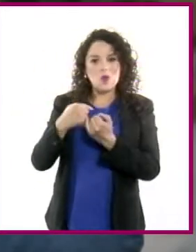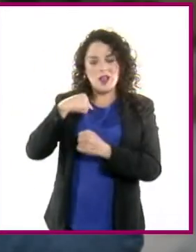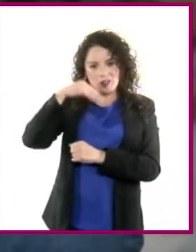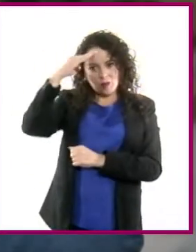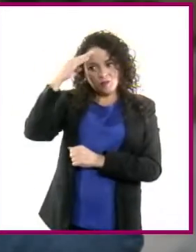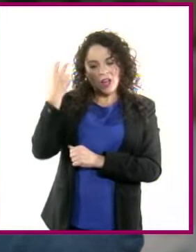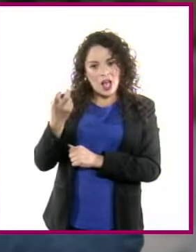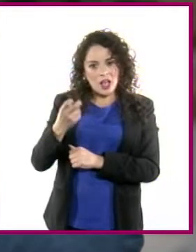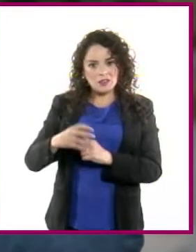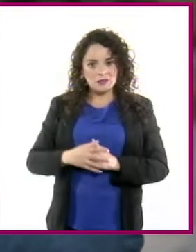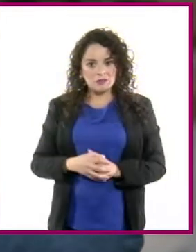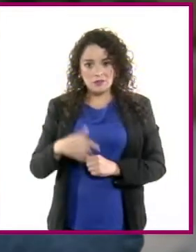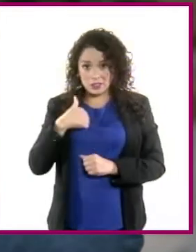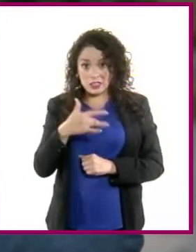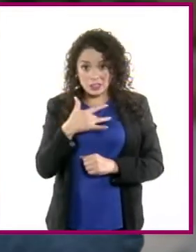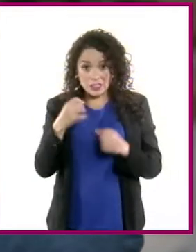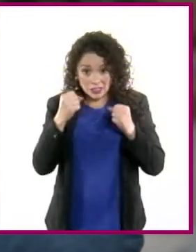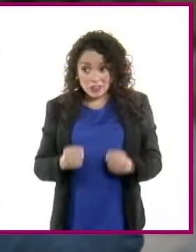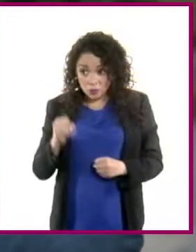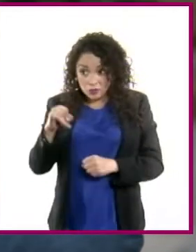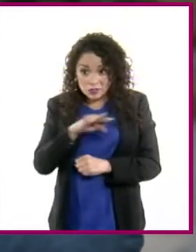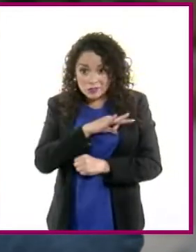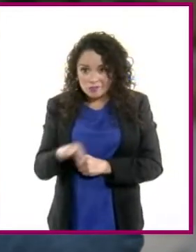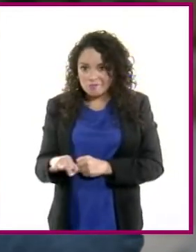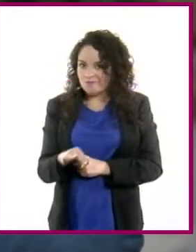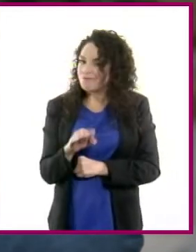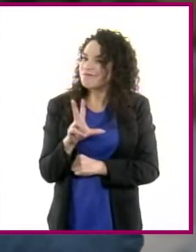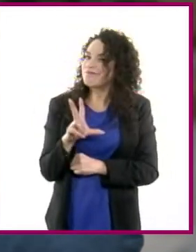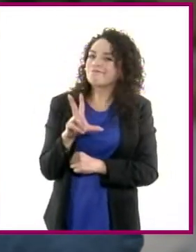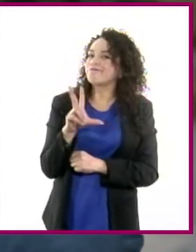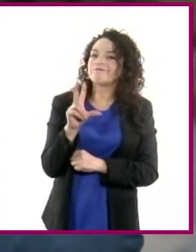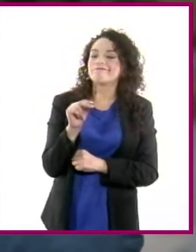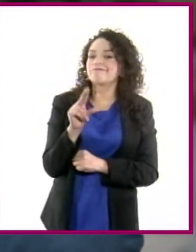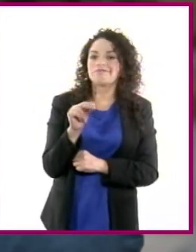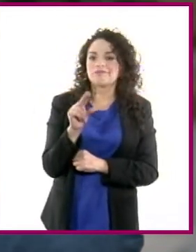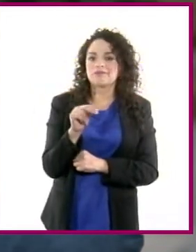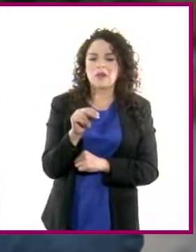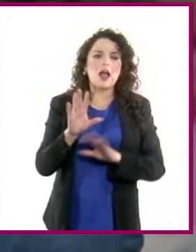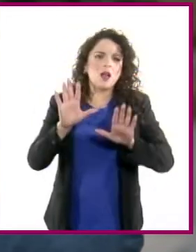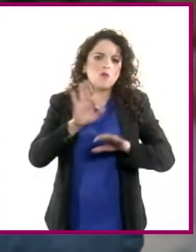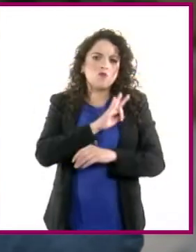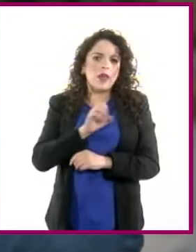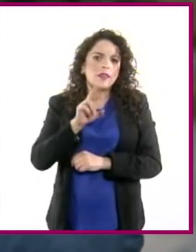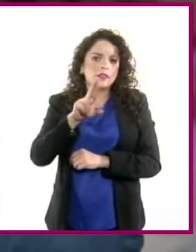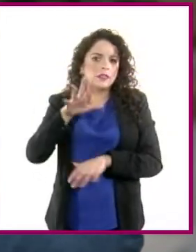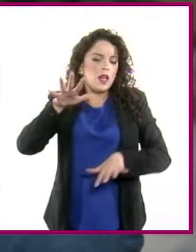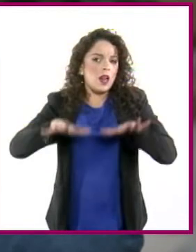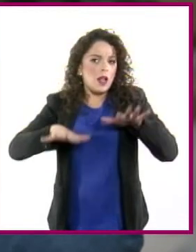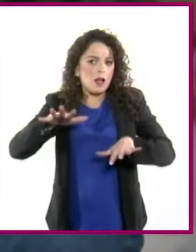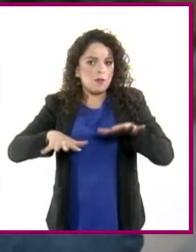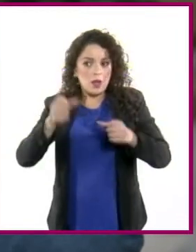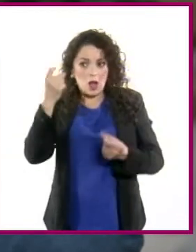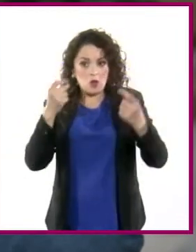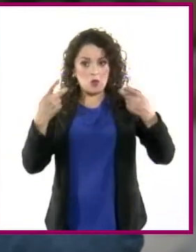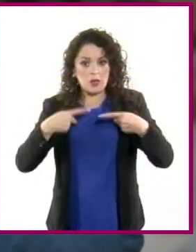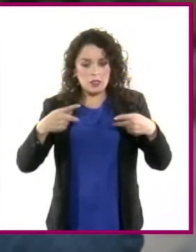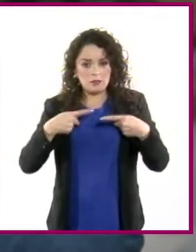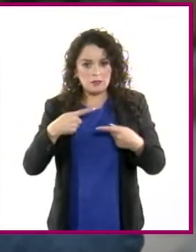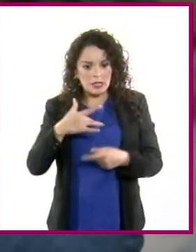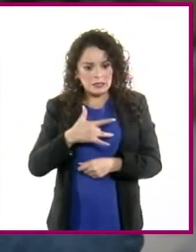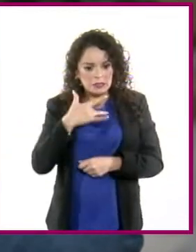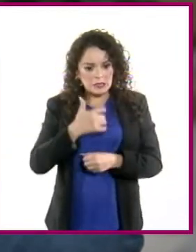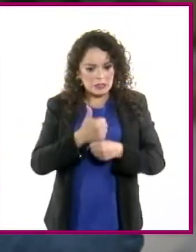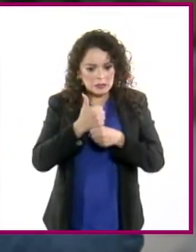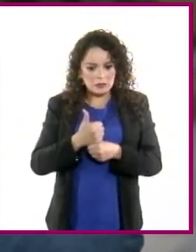estoy segura de que eso sea posible. Bueno, sí veo que en algunos casos pasa eso de que la gente que se siente muy violentada tiende